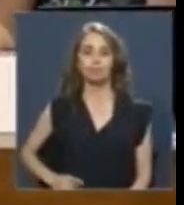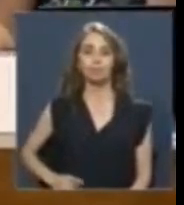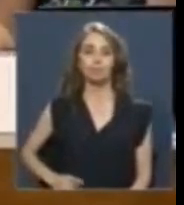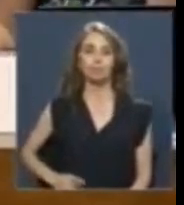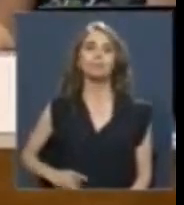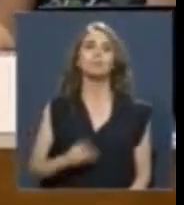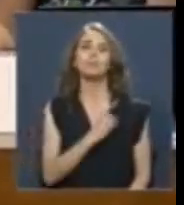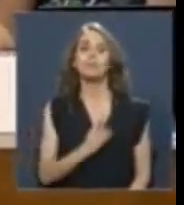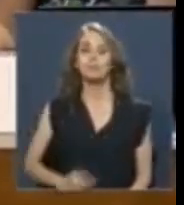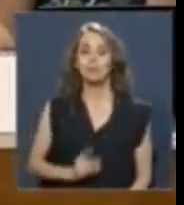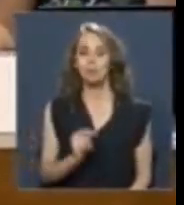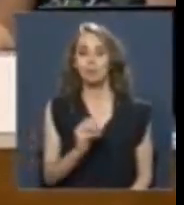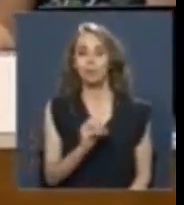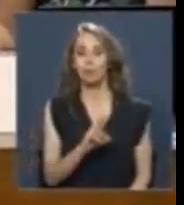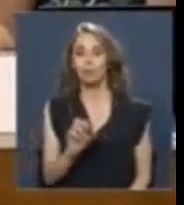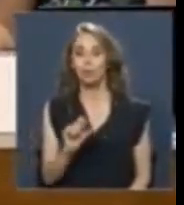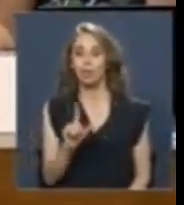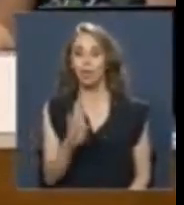Diputado Torrealba.